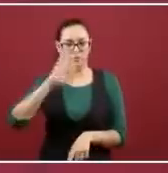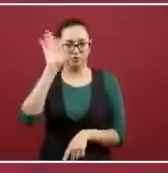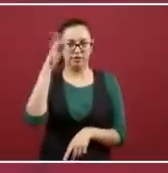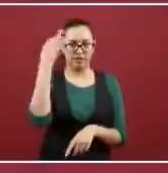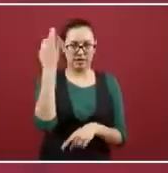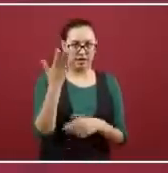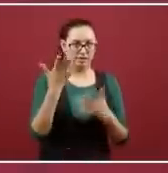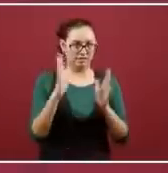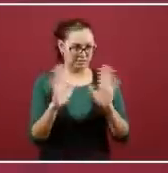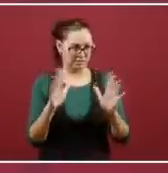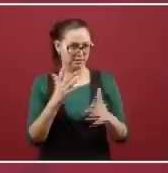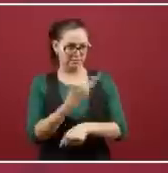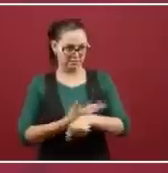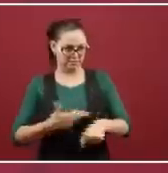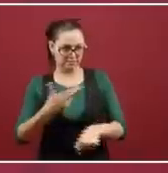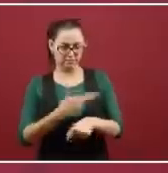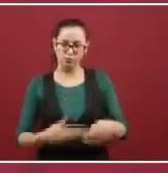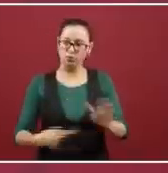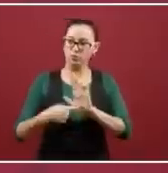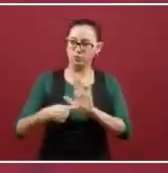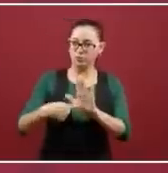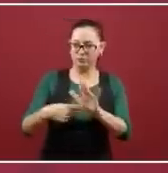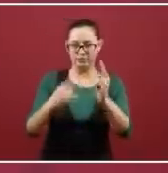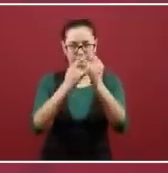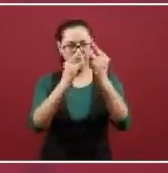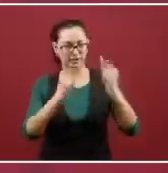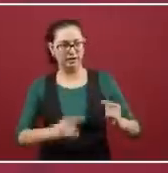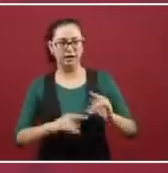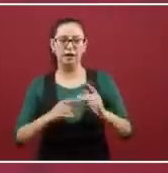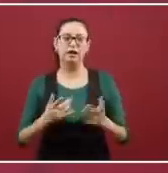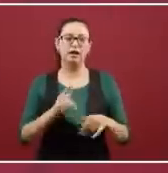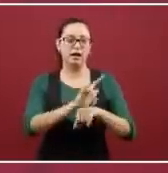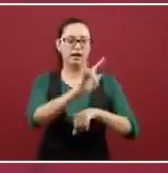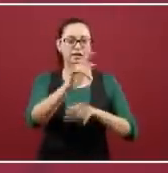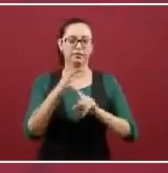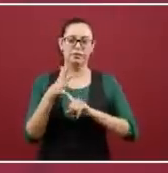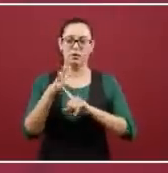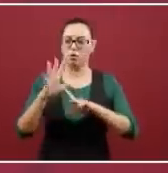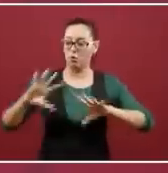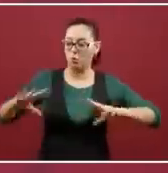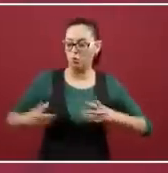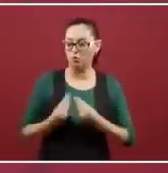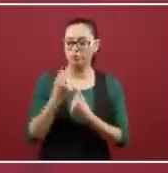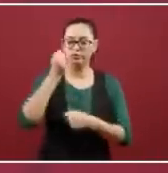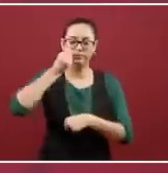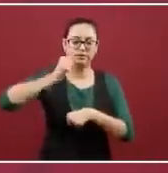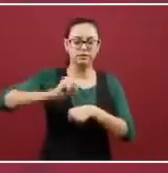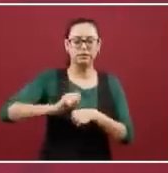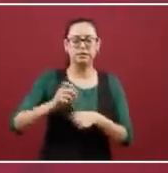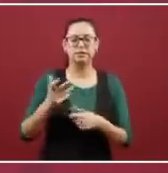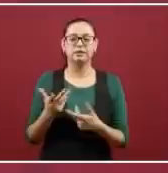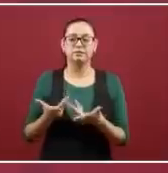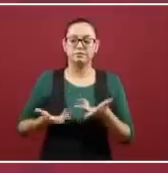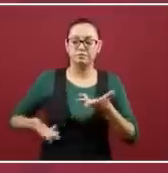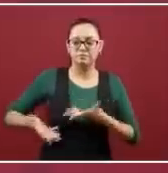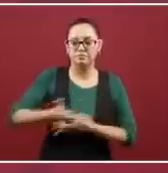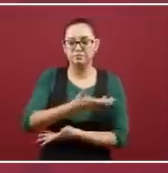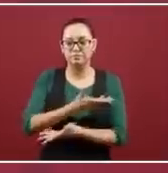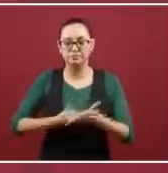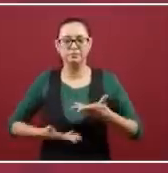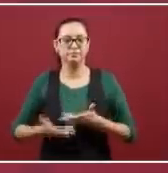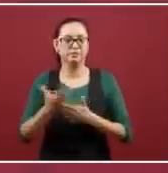feria favorece, con todas estas secretarías que participan, pues favorece el intercambio